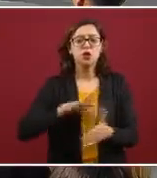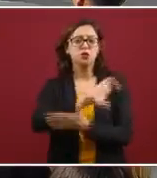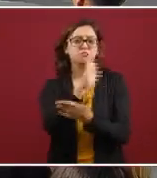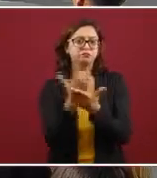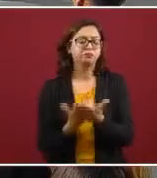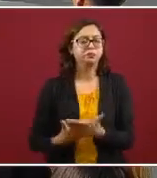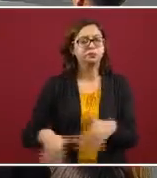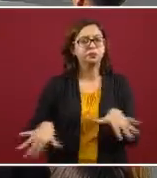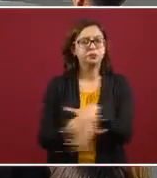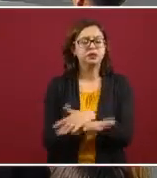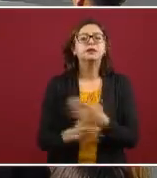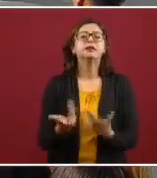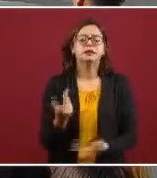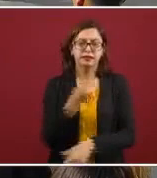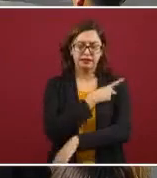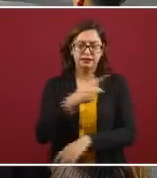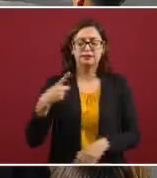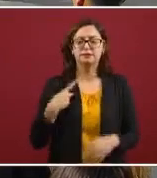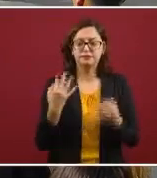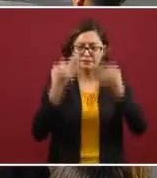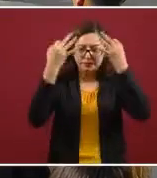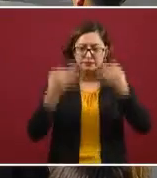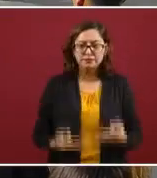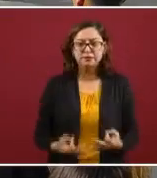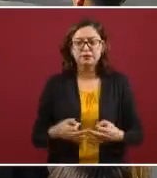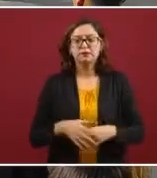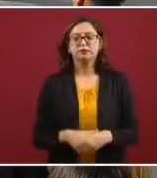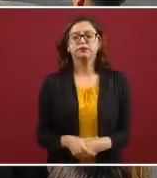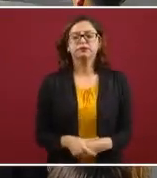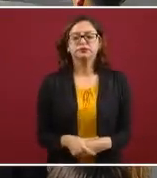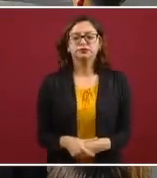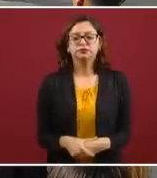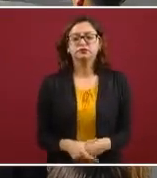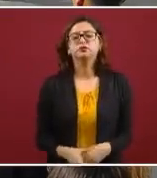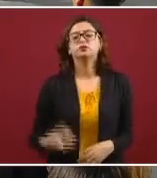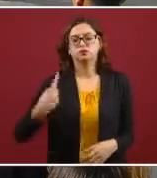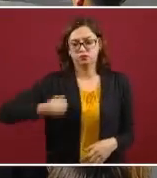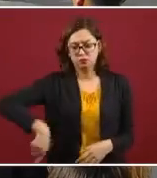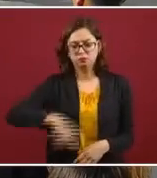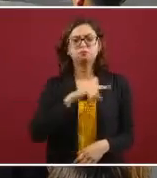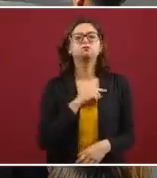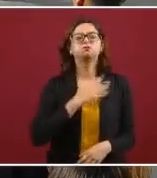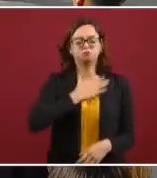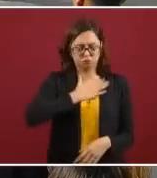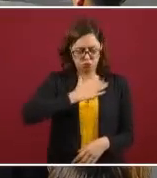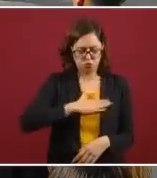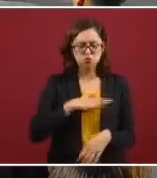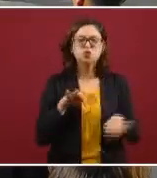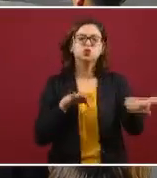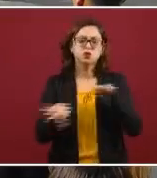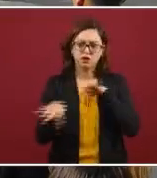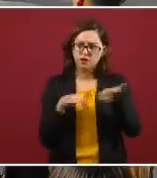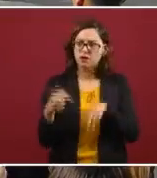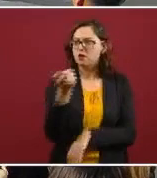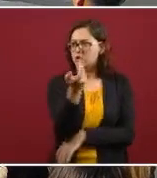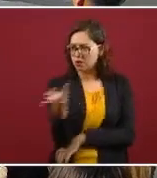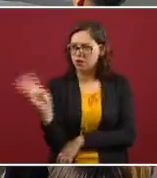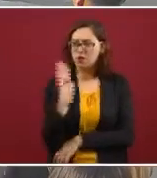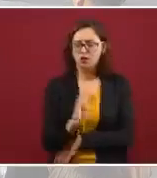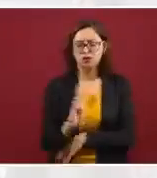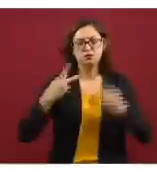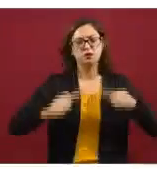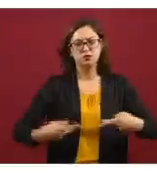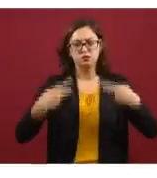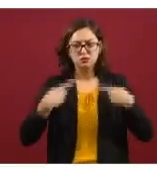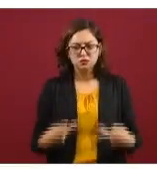siguiente, vamos a ser directos, vamos a hacer una justicia laboral a los trabajadores que hoy